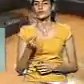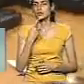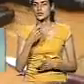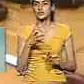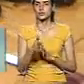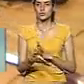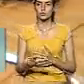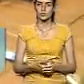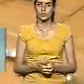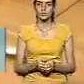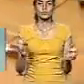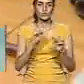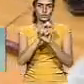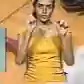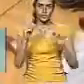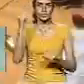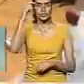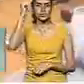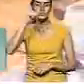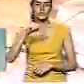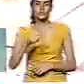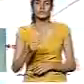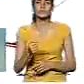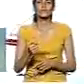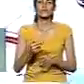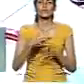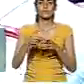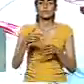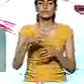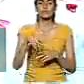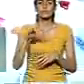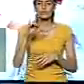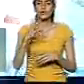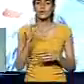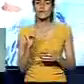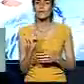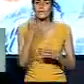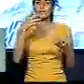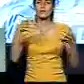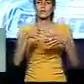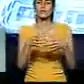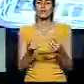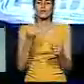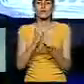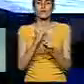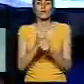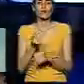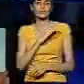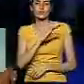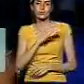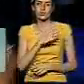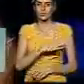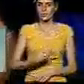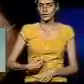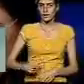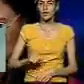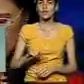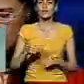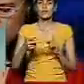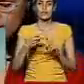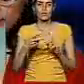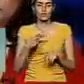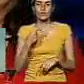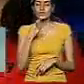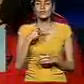en el transcurso de la mañana de hoy, que para el lunes tienen una primera reunión de trabajo en la Comisión Presidencial, y luego de ello